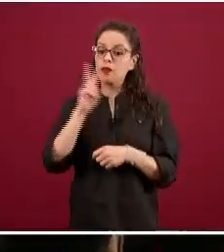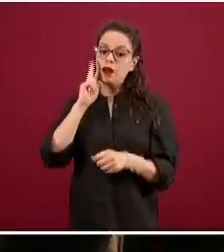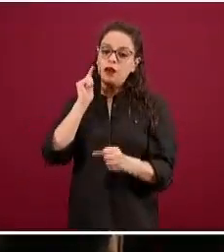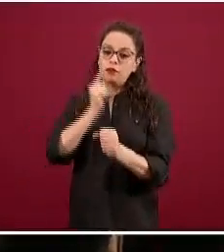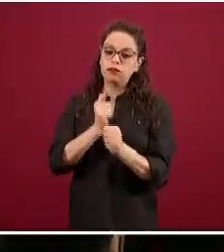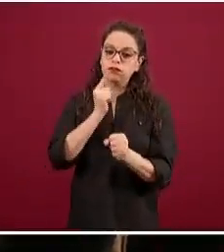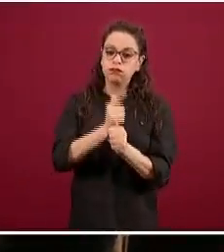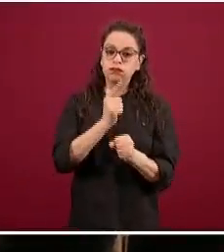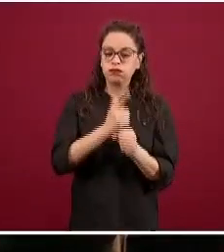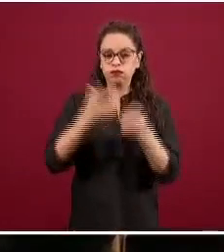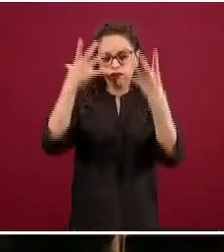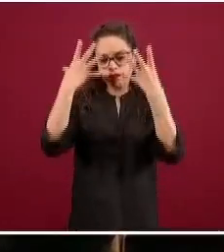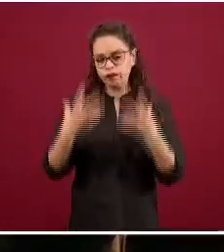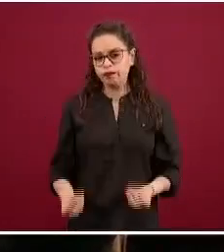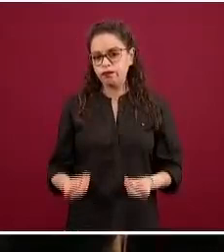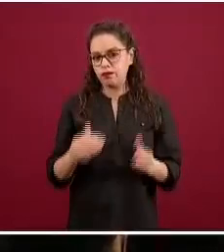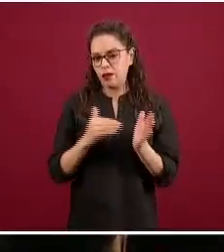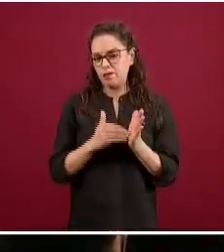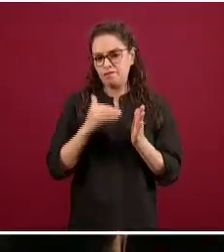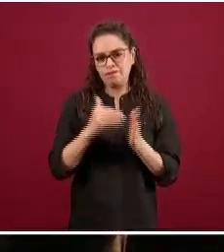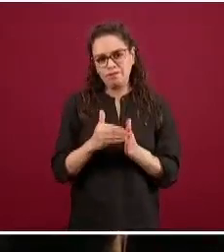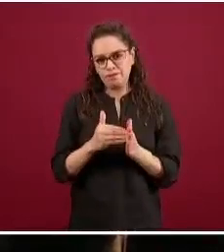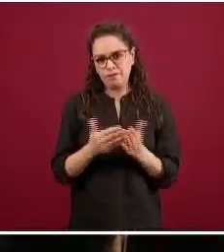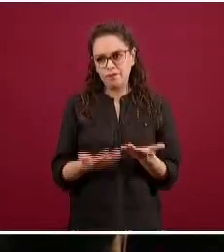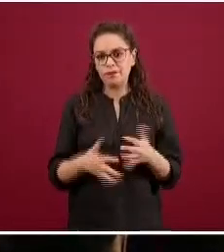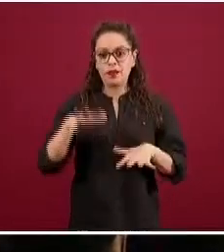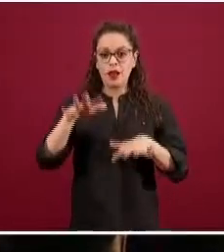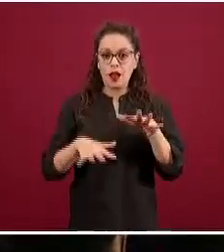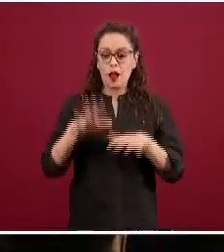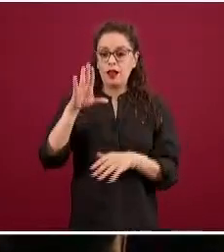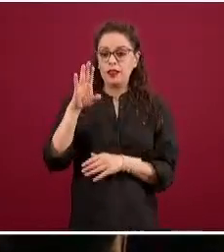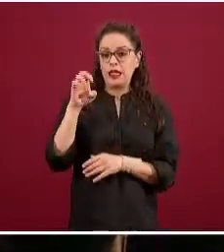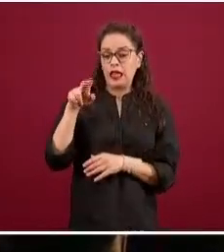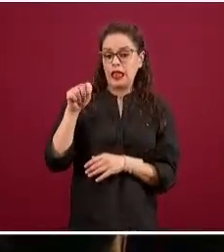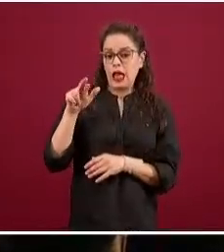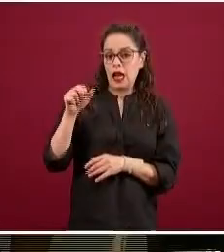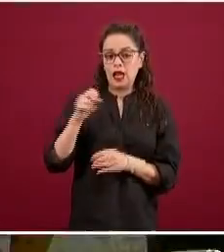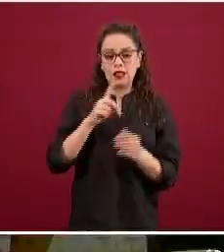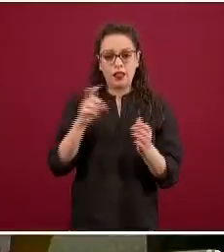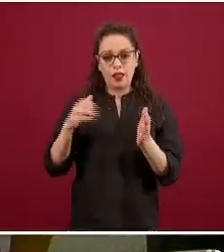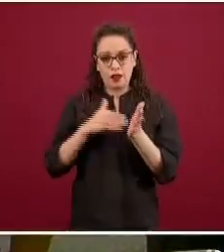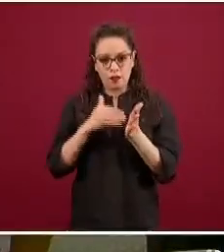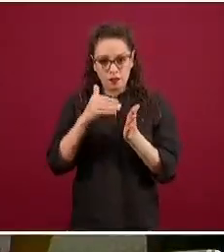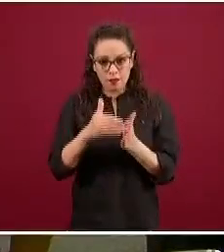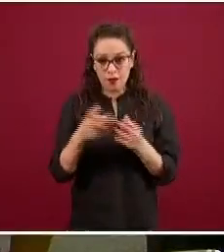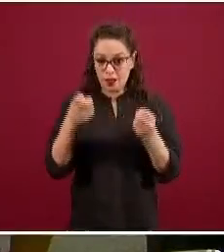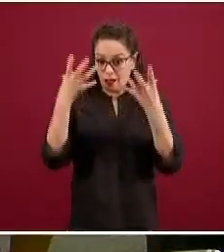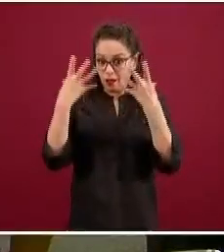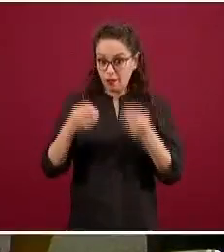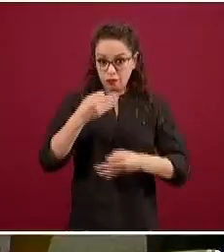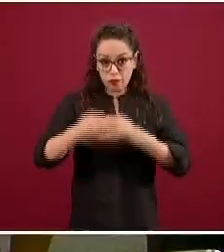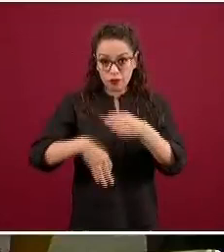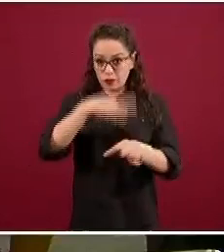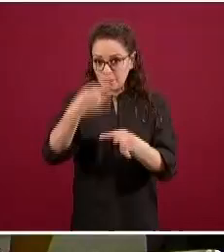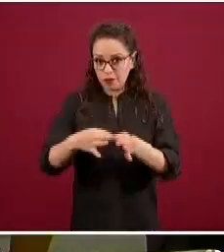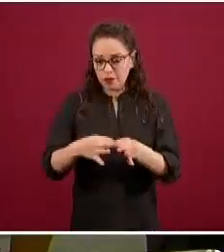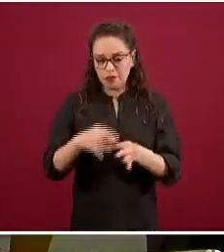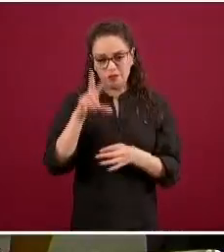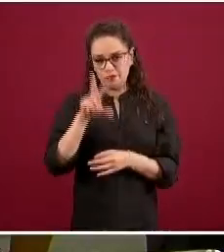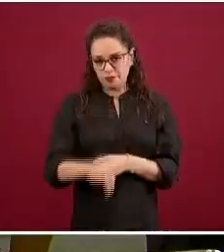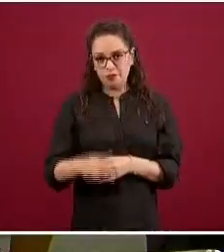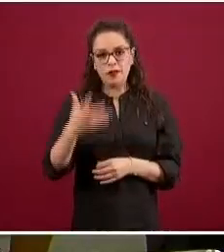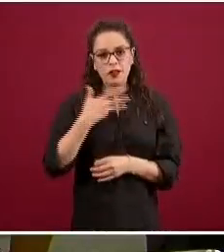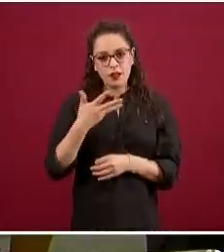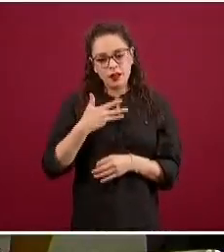por decenas de miles, en algunos pocos por centenas de miles, no es todo, no es todo,